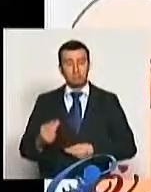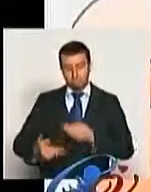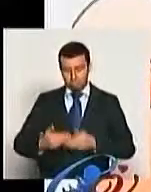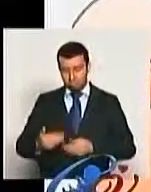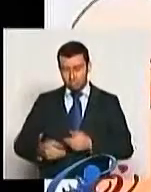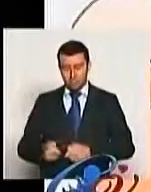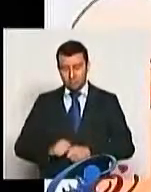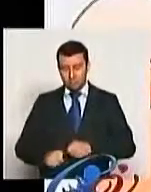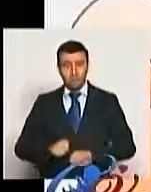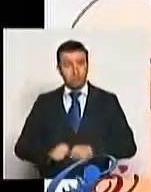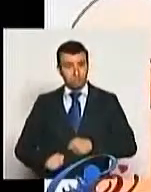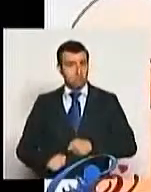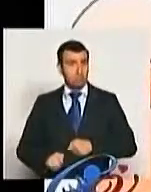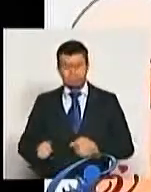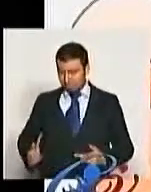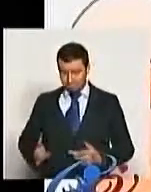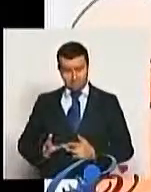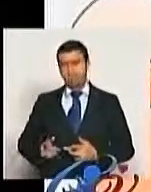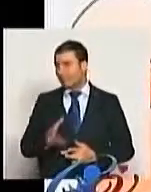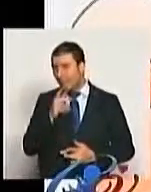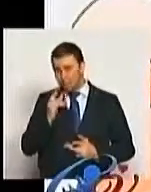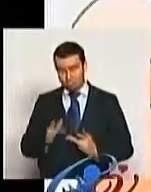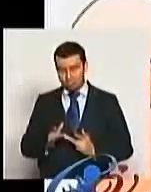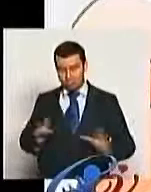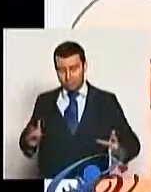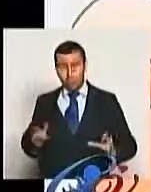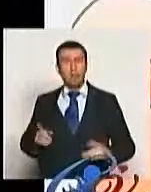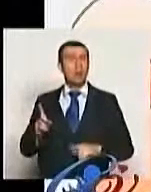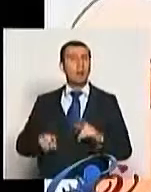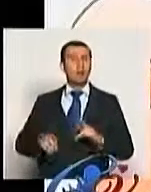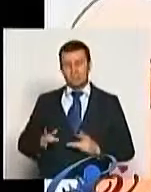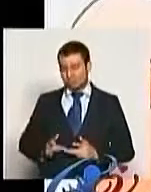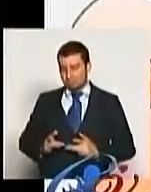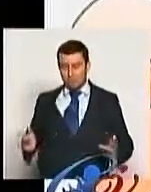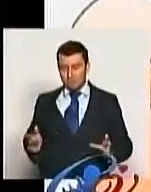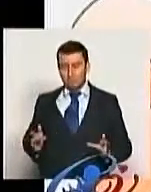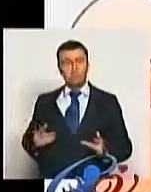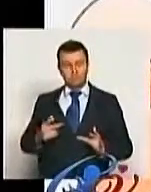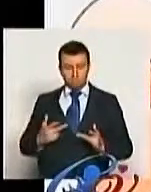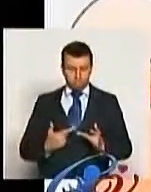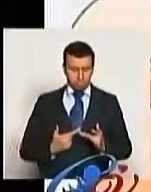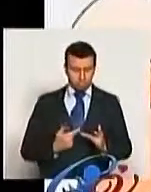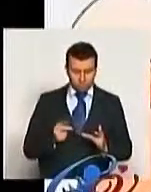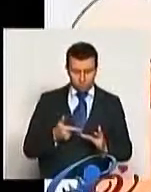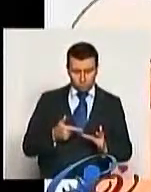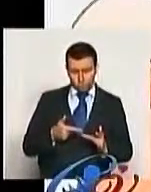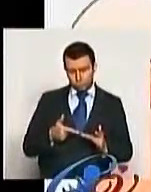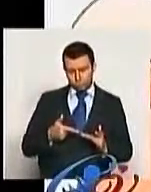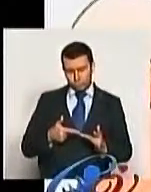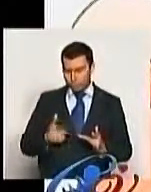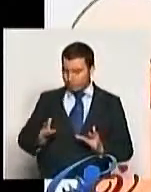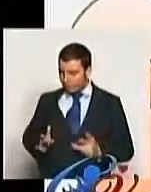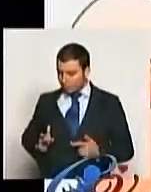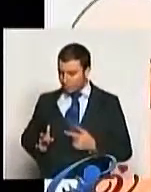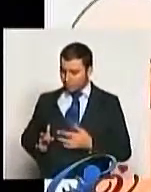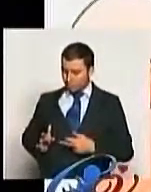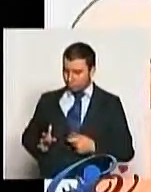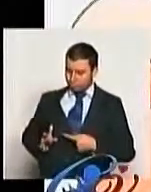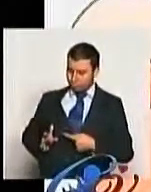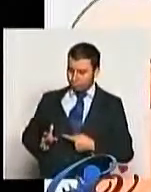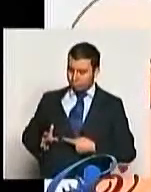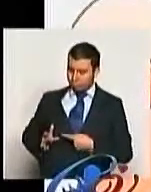la ligadura. Otras veces solamente se dejan sueltas y solamente se queman los bordes de las